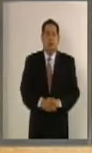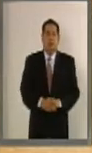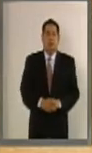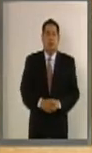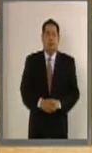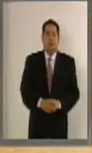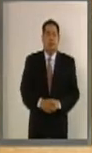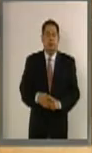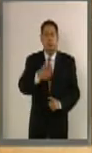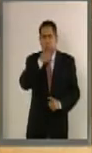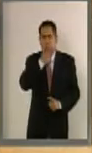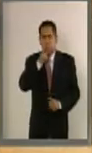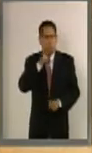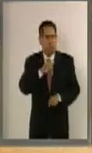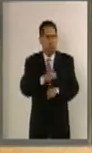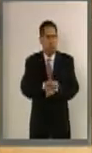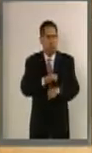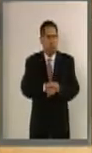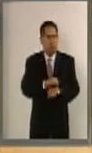amigas